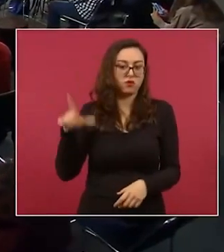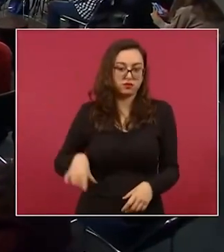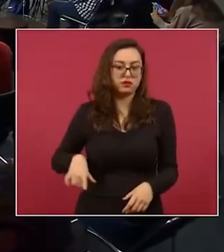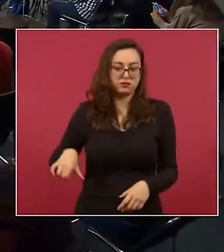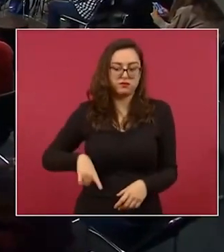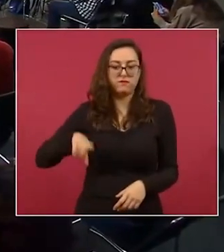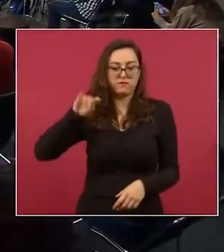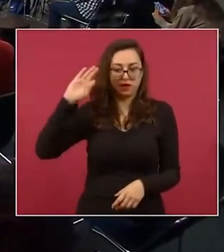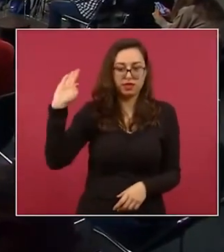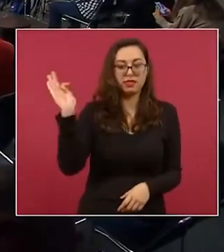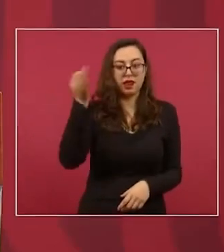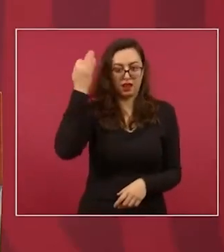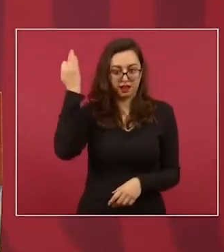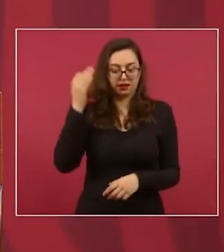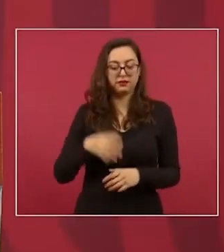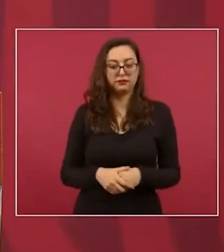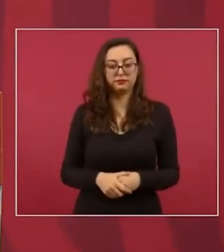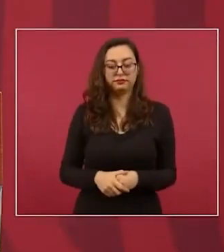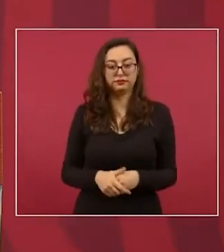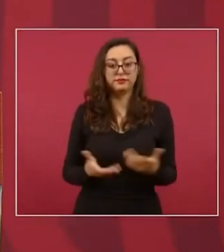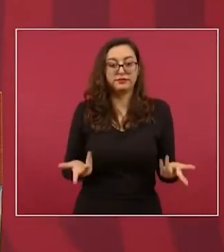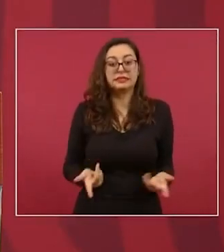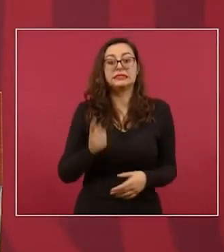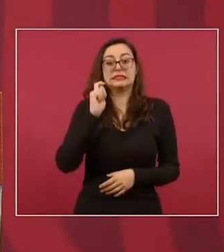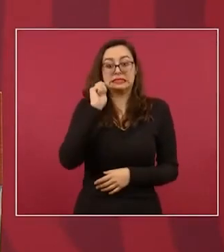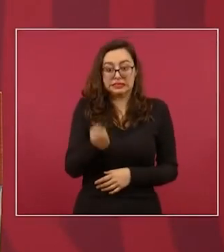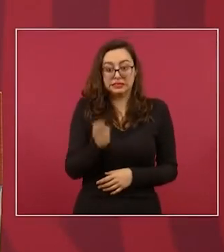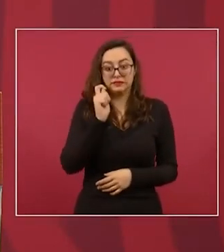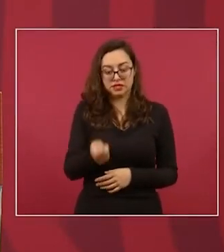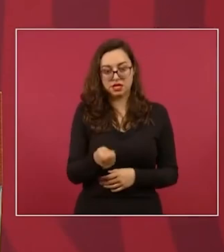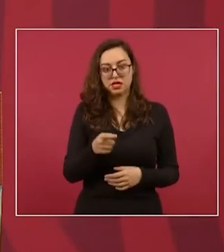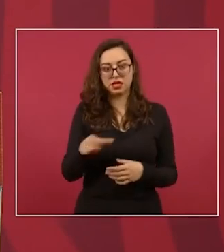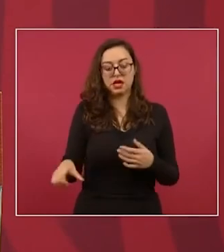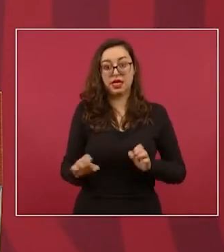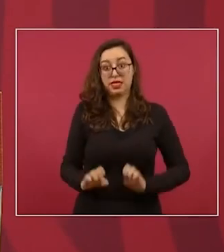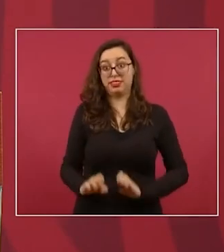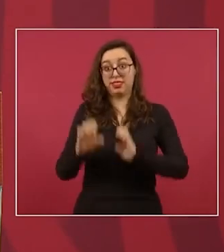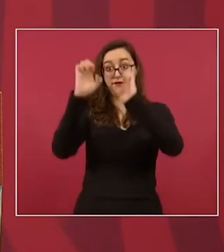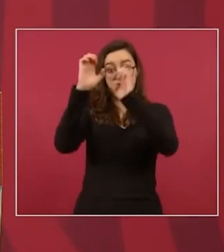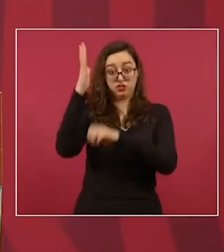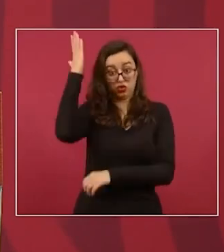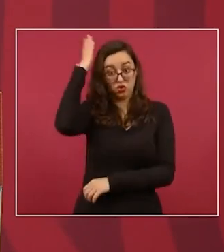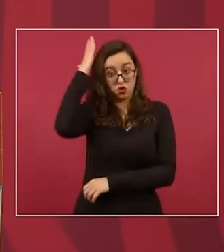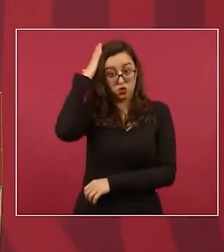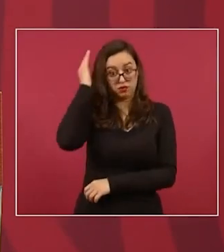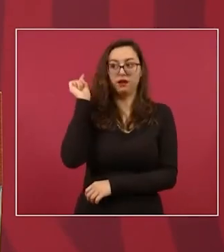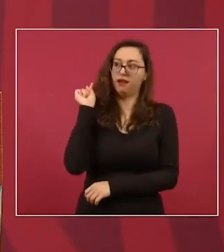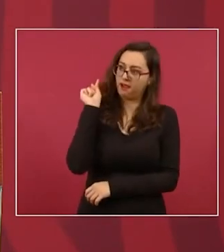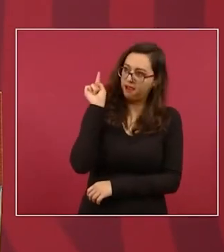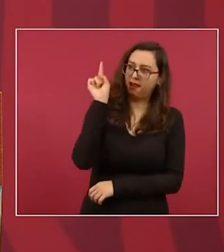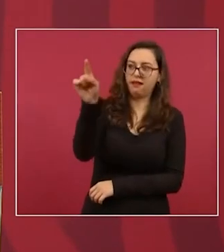La aduana nacional, la sede, va a estar en Nuevo Laredo.